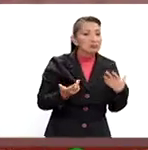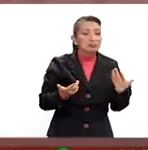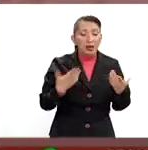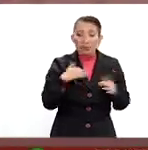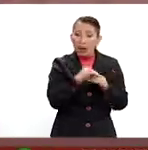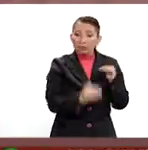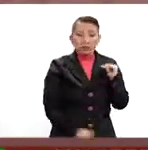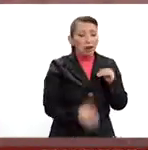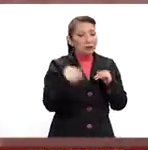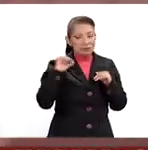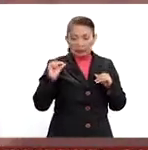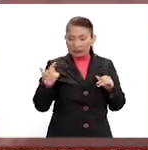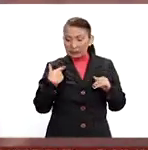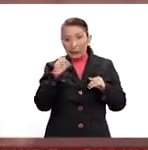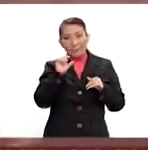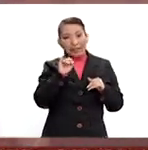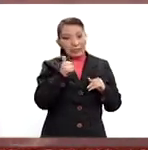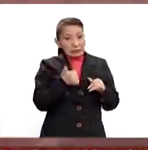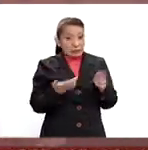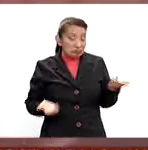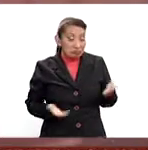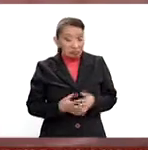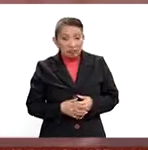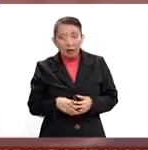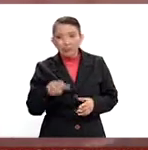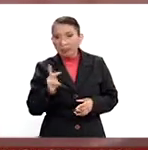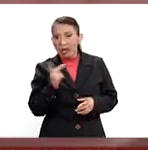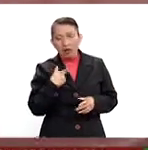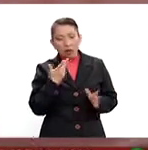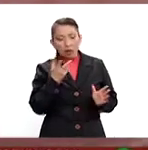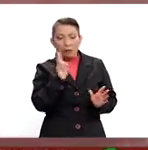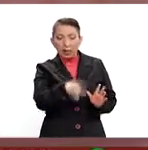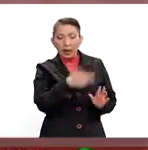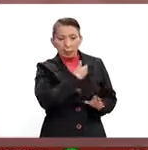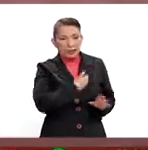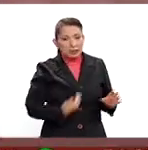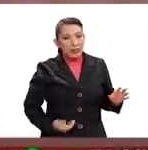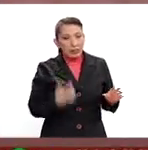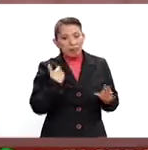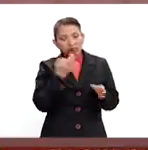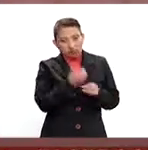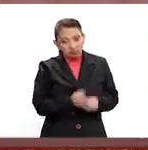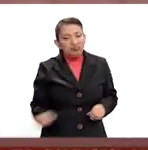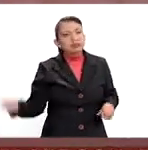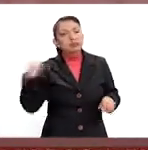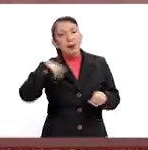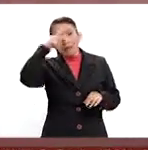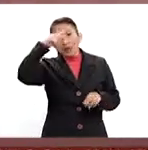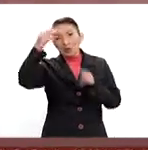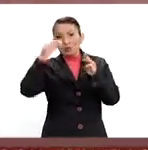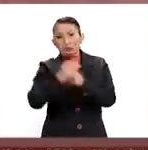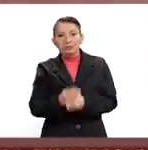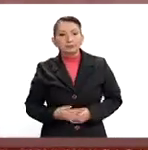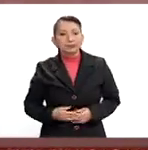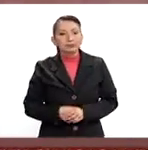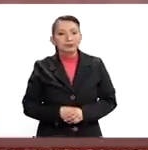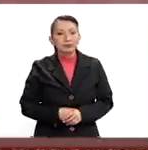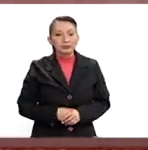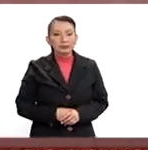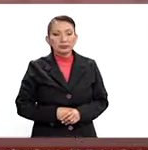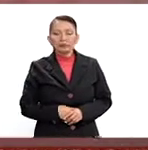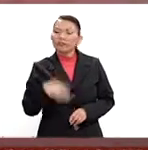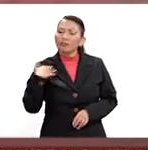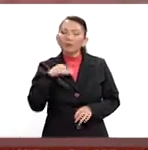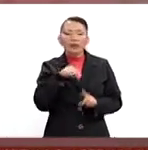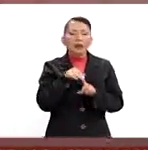el más bajo es el más reciente, que es menos 26, pero no deja de ser un presidente popular en México y en el mundo. Oye,